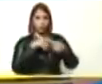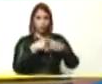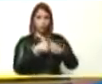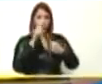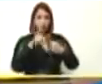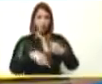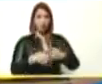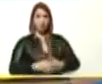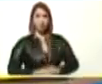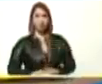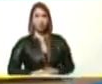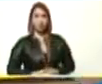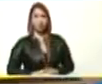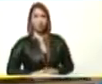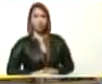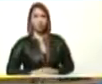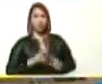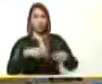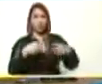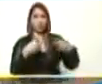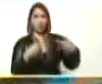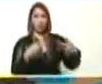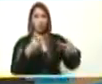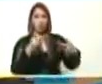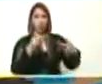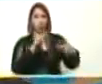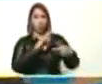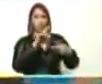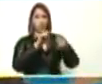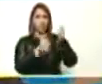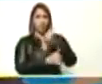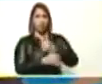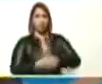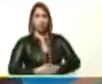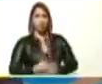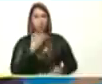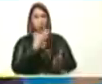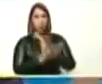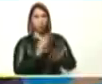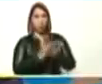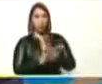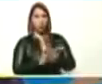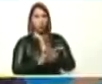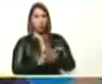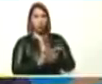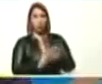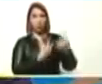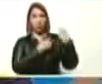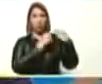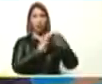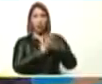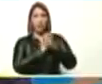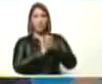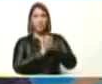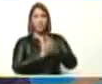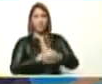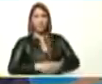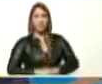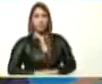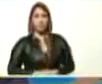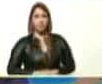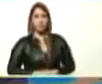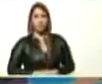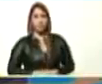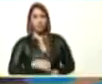una renovación en la segunda vicepresidencia y proponemos para ese cargo la compañera del partido